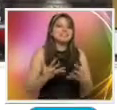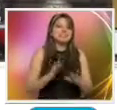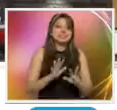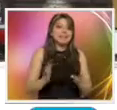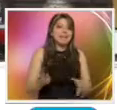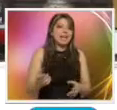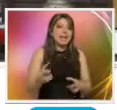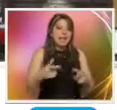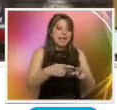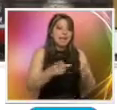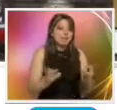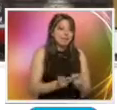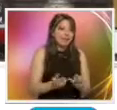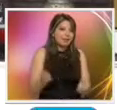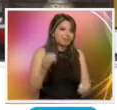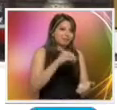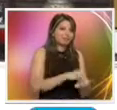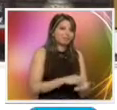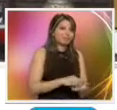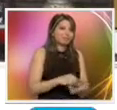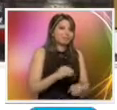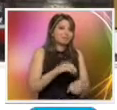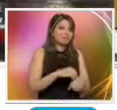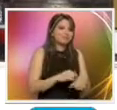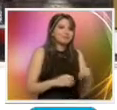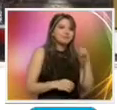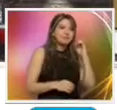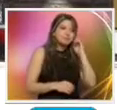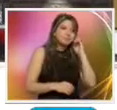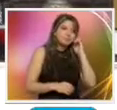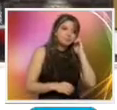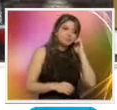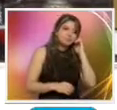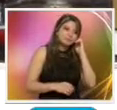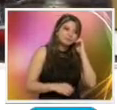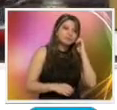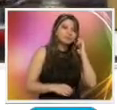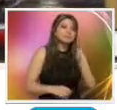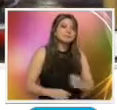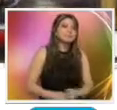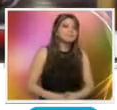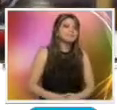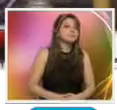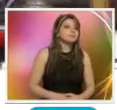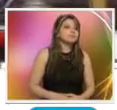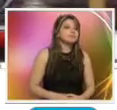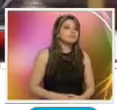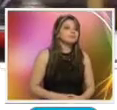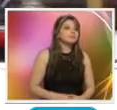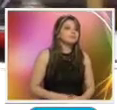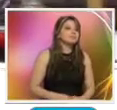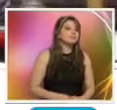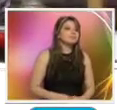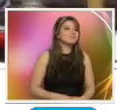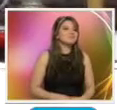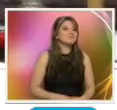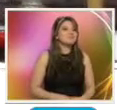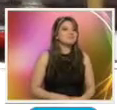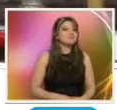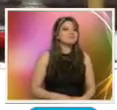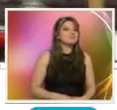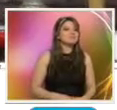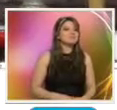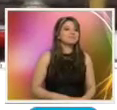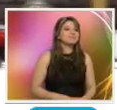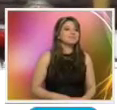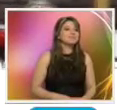¿no? Sí, ya casi. Ujú, Ya para probarlo, hombre. ujú. Qué rico. Pues así queda la presentación de